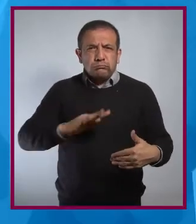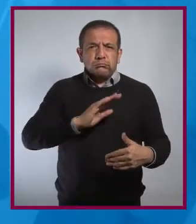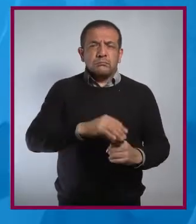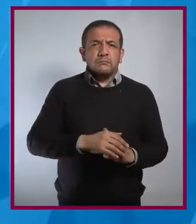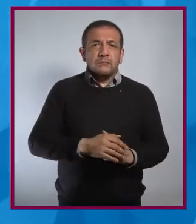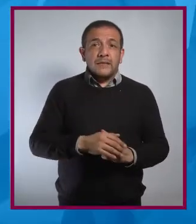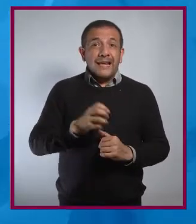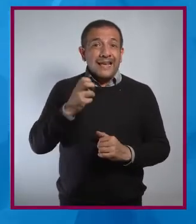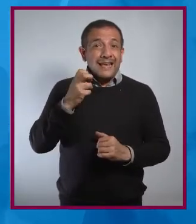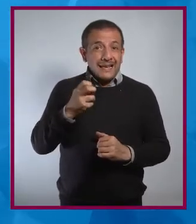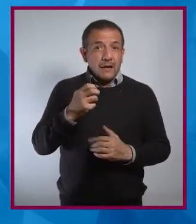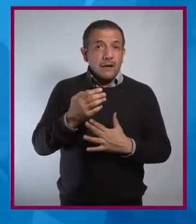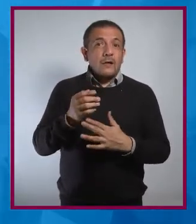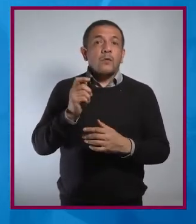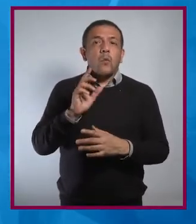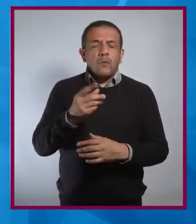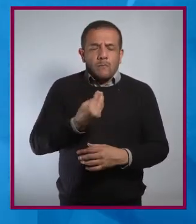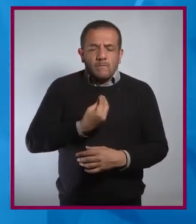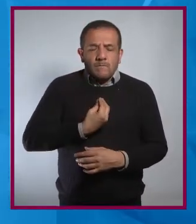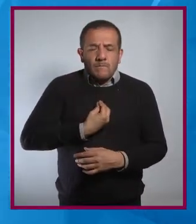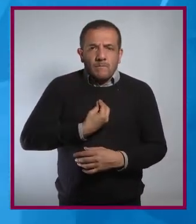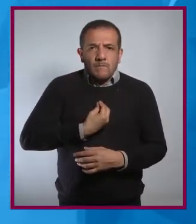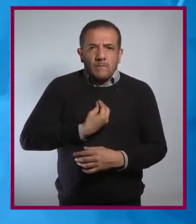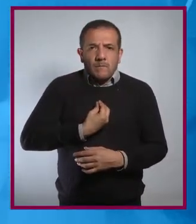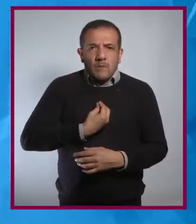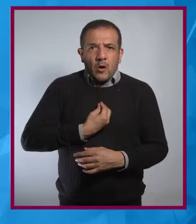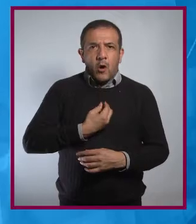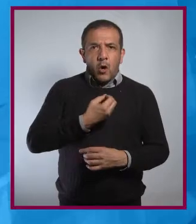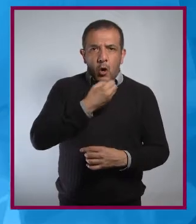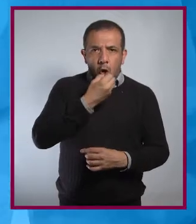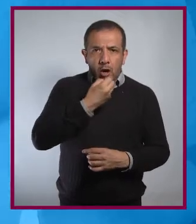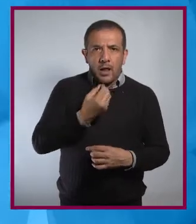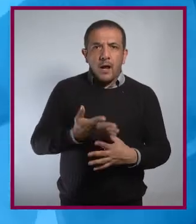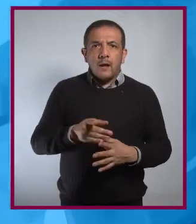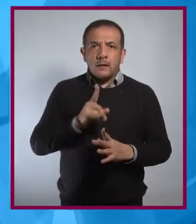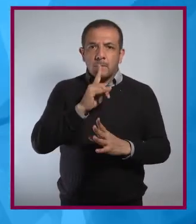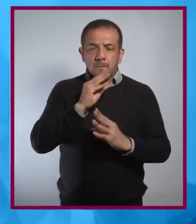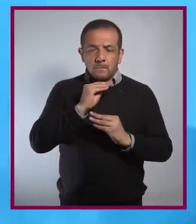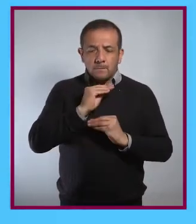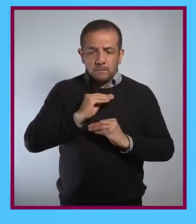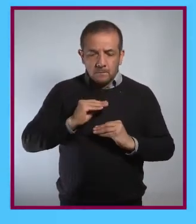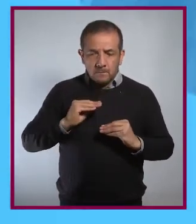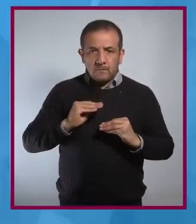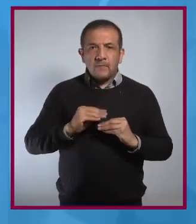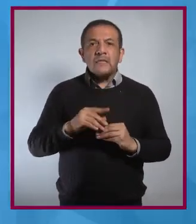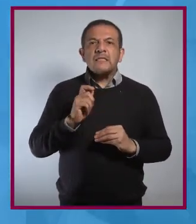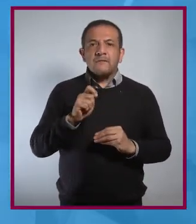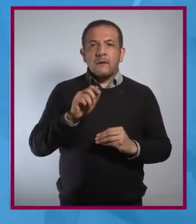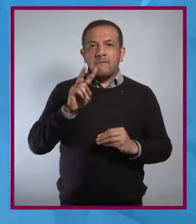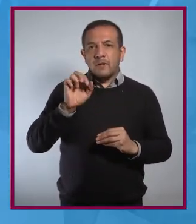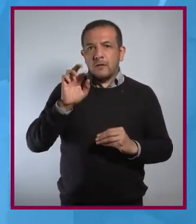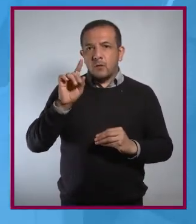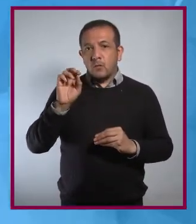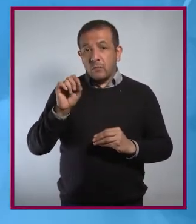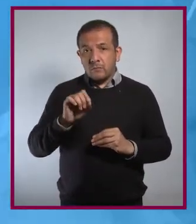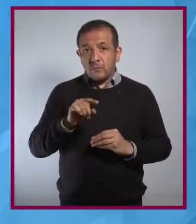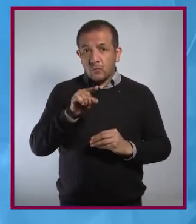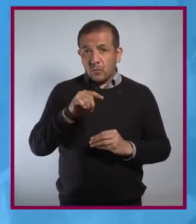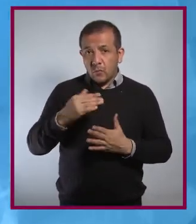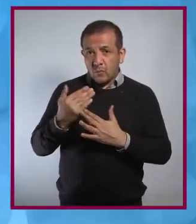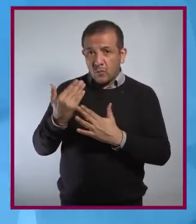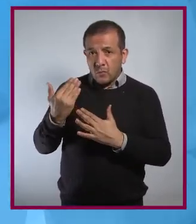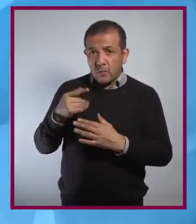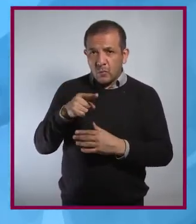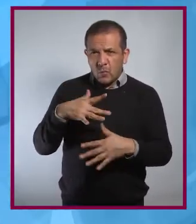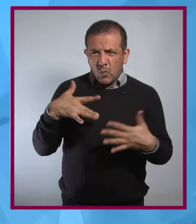En ese entonces, soportar el dolor mediante la meditación y la oración era una virtud. ¿En la última semana has